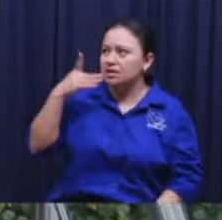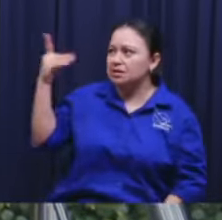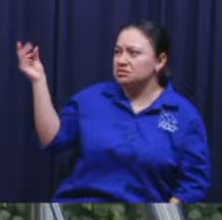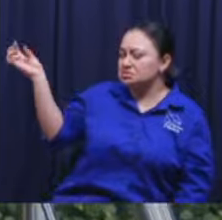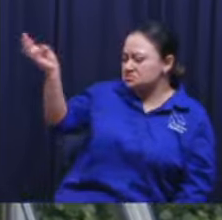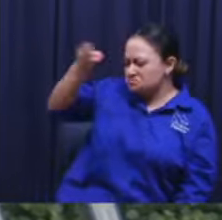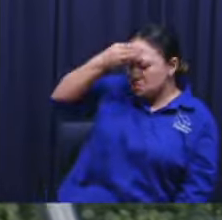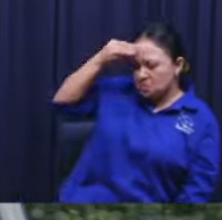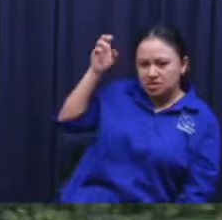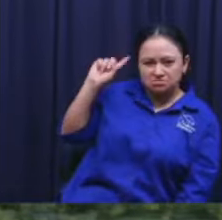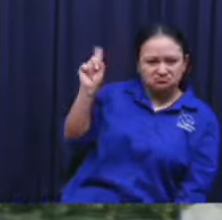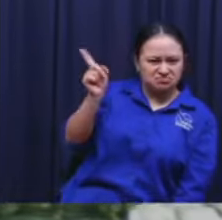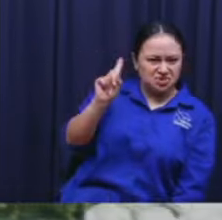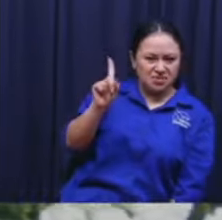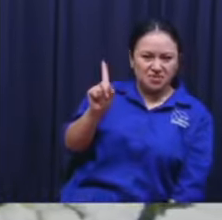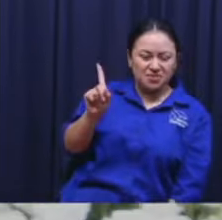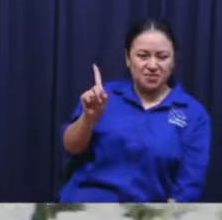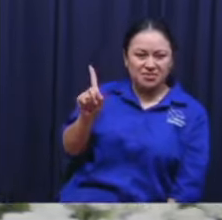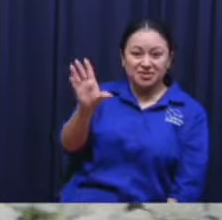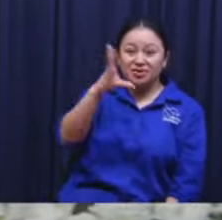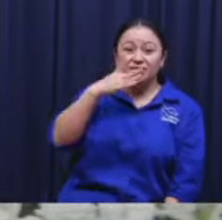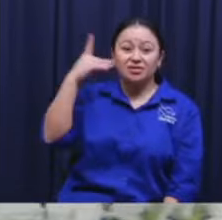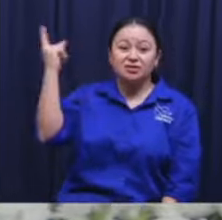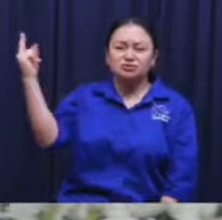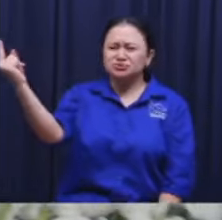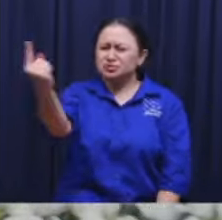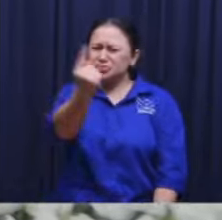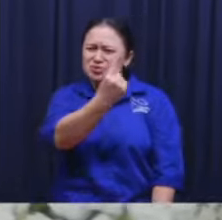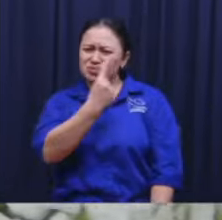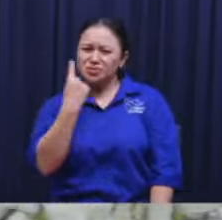manera. El Señor tiene todo apuntado